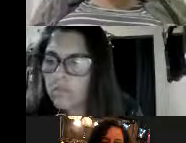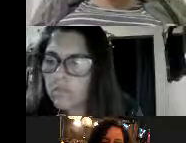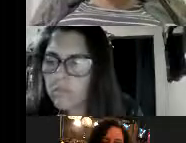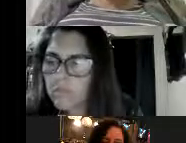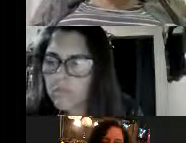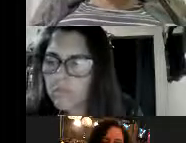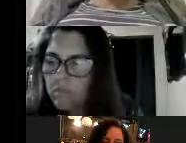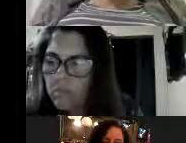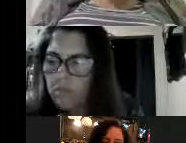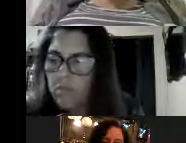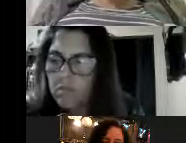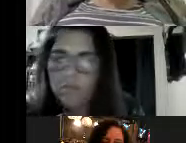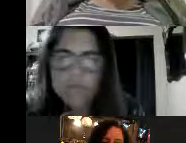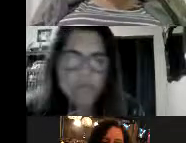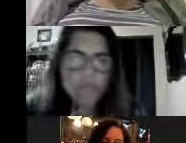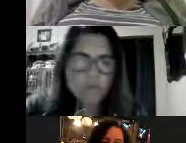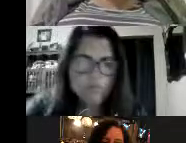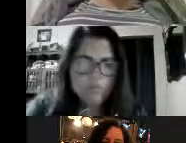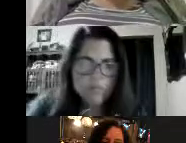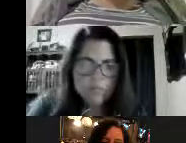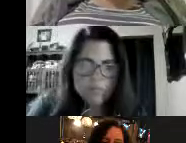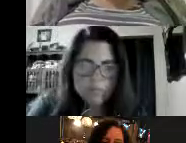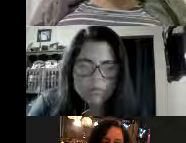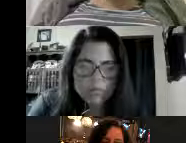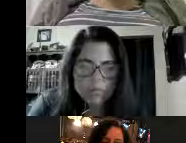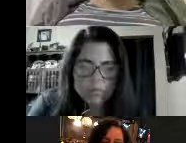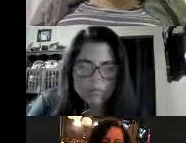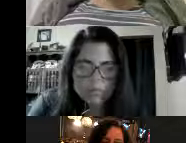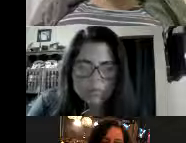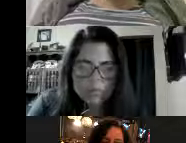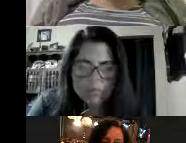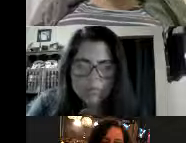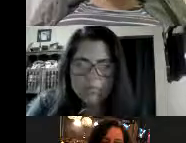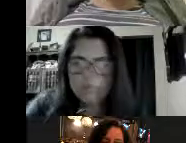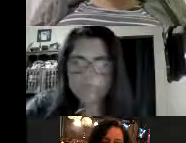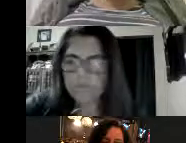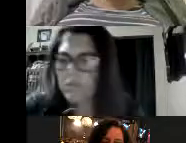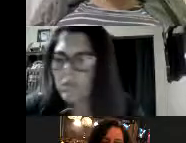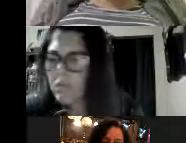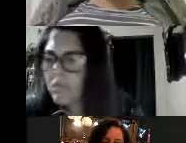tomando antirretrovirales, no va a ser capaz de generar la infección en la persona negativa.